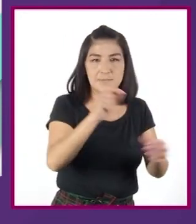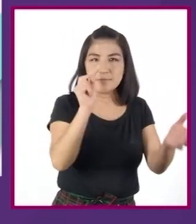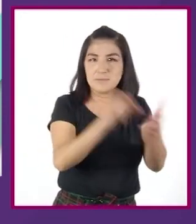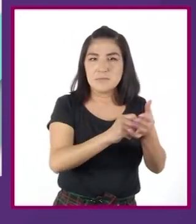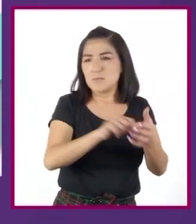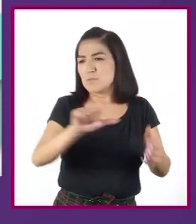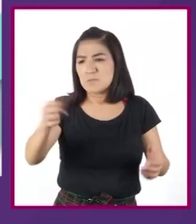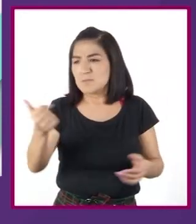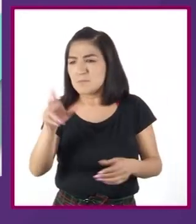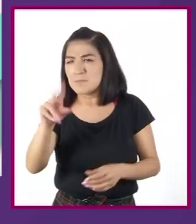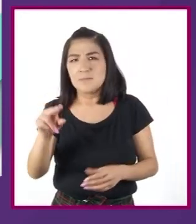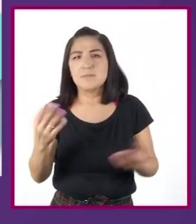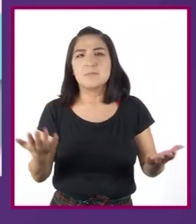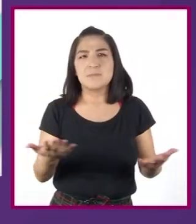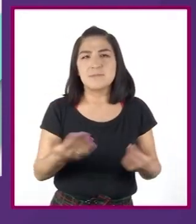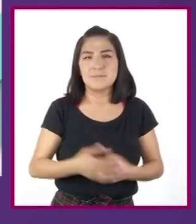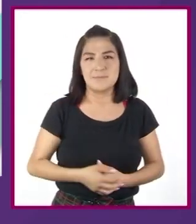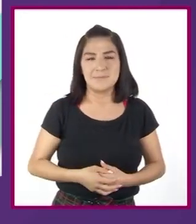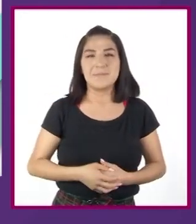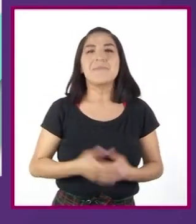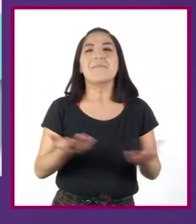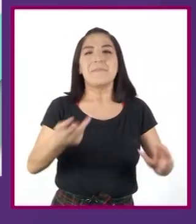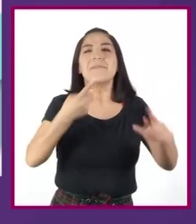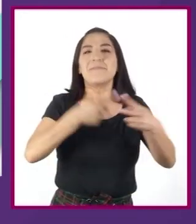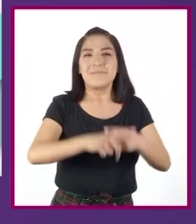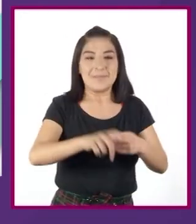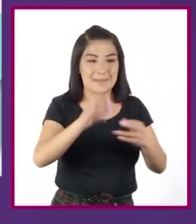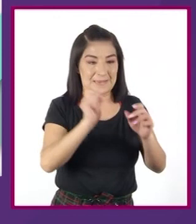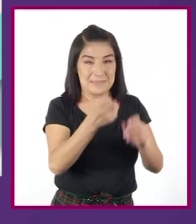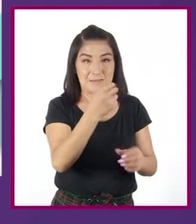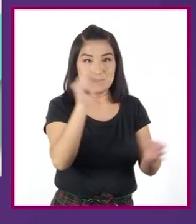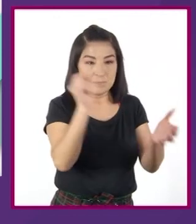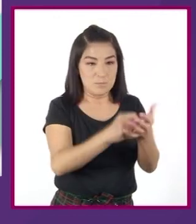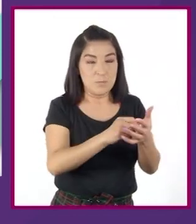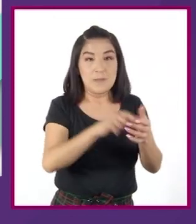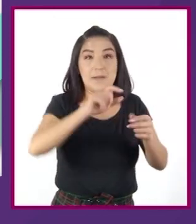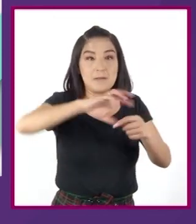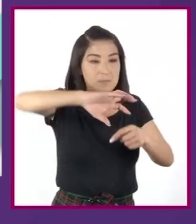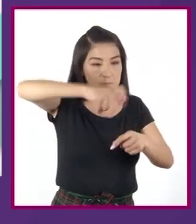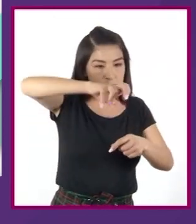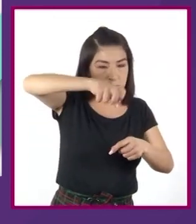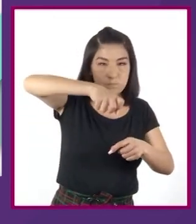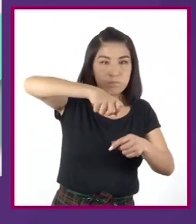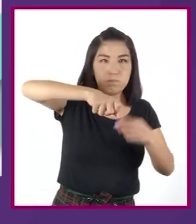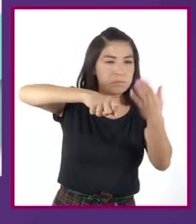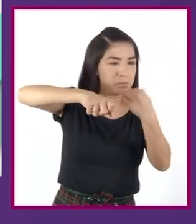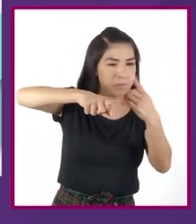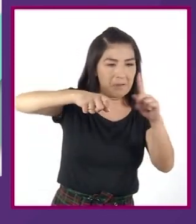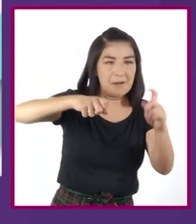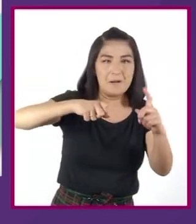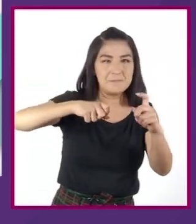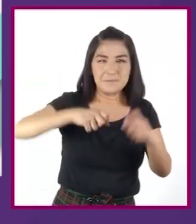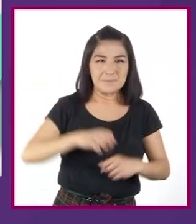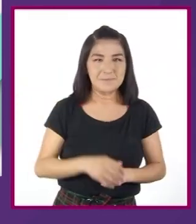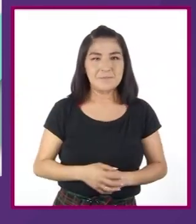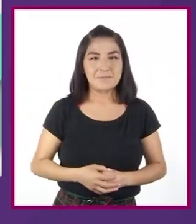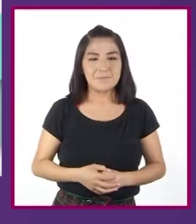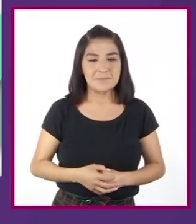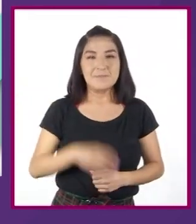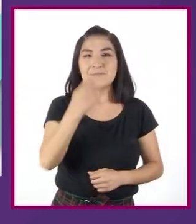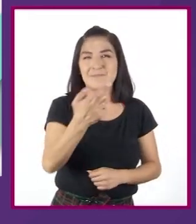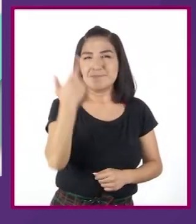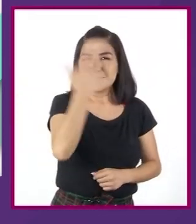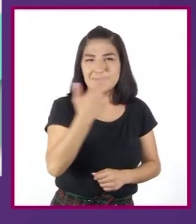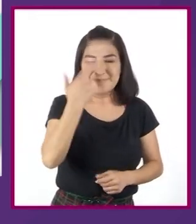punto? Inicia en el origen porque cuando abres la llave no hay agua en el recipiente. Con el